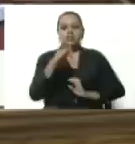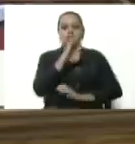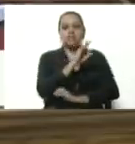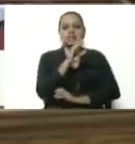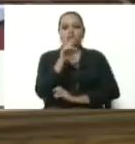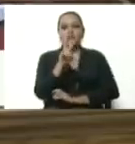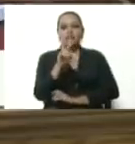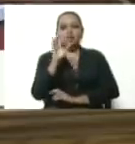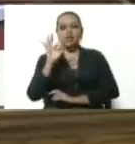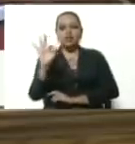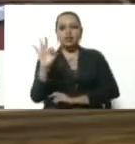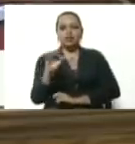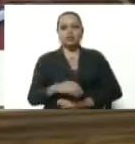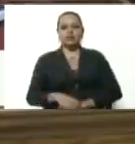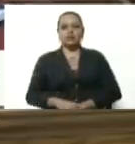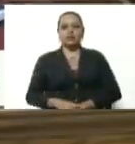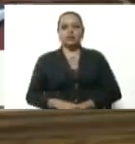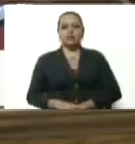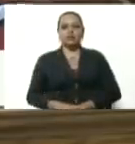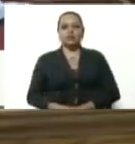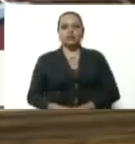6.323, extraordinario.